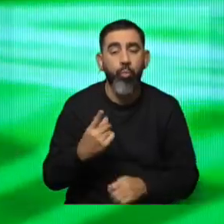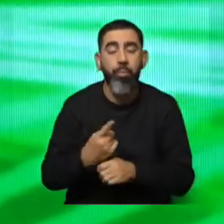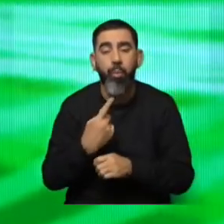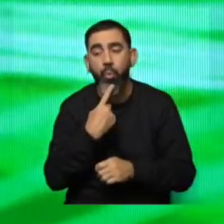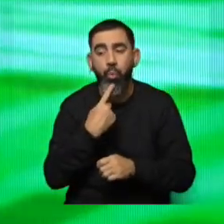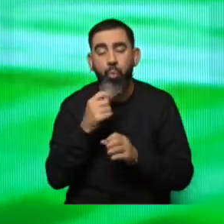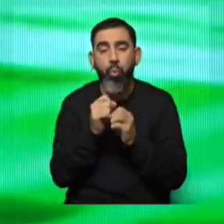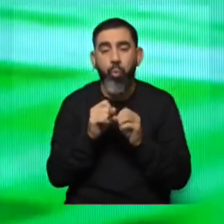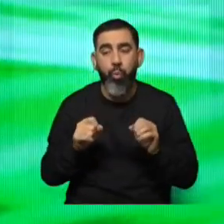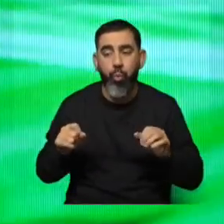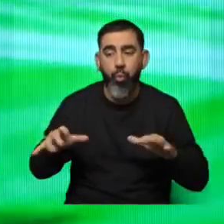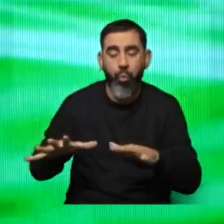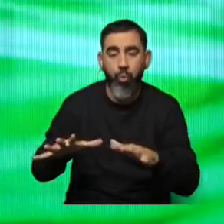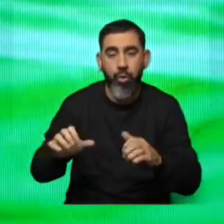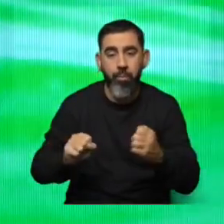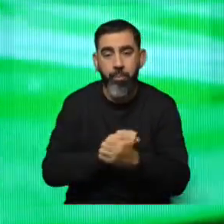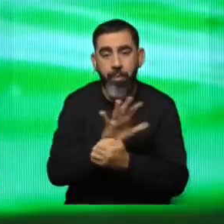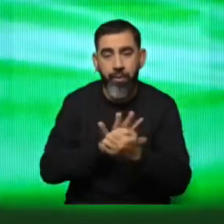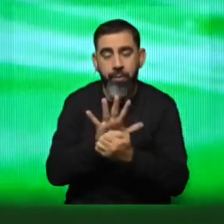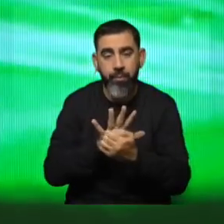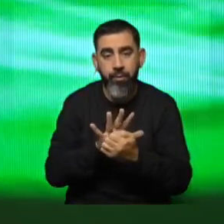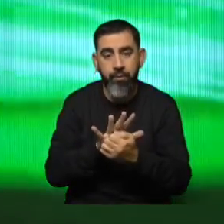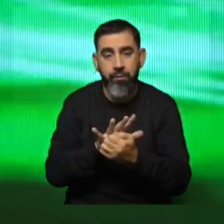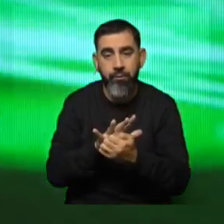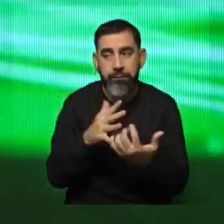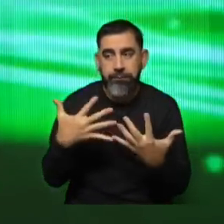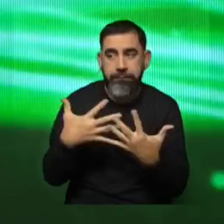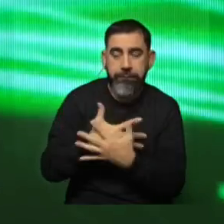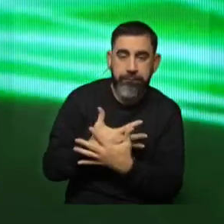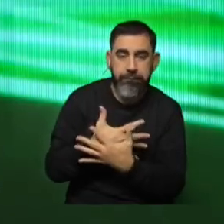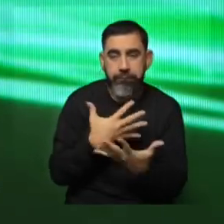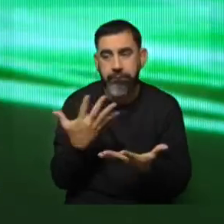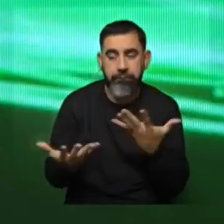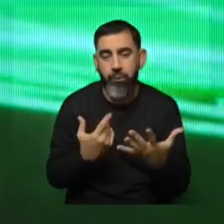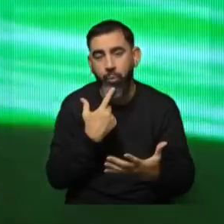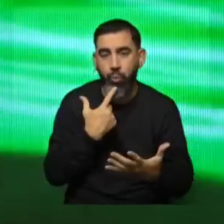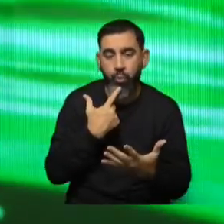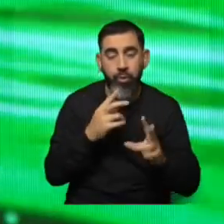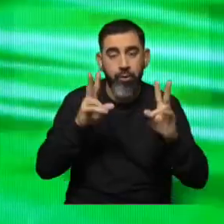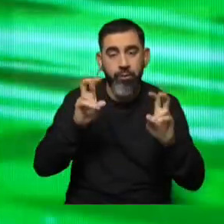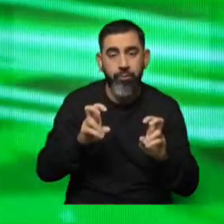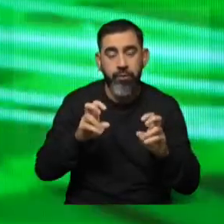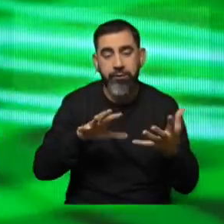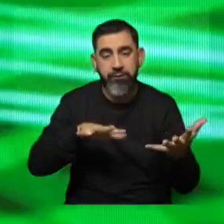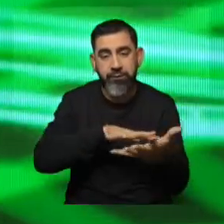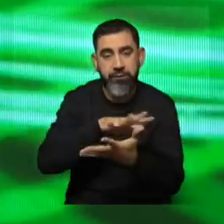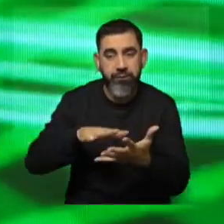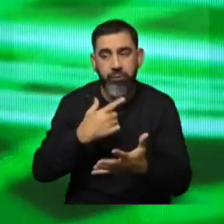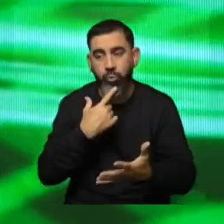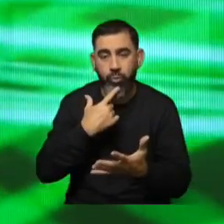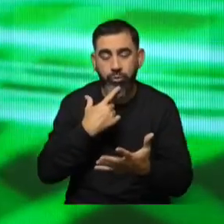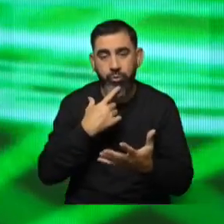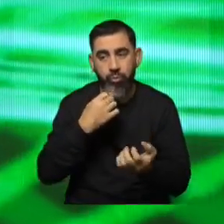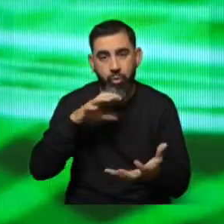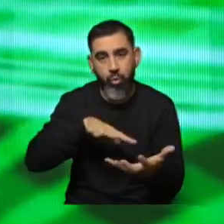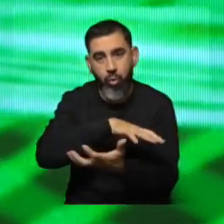pandemia nos hace bastante mal no creo que quedamos todos bastante resabiados como se dice un poco en el campo de de esa situación de incertidumbre tan